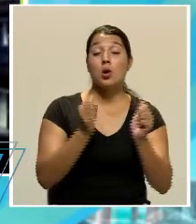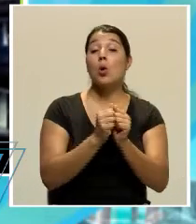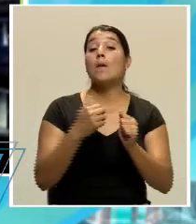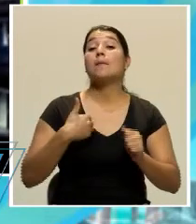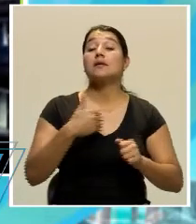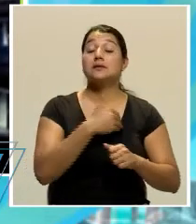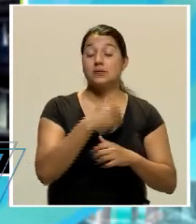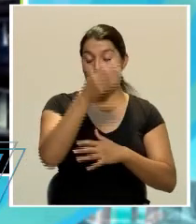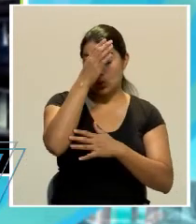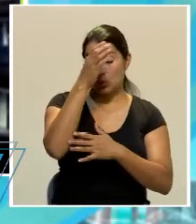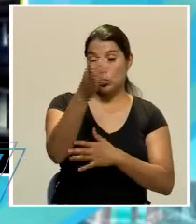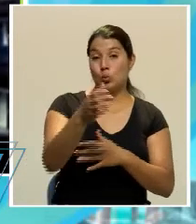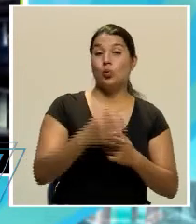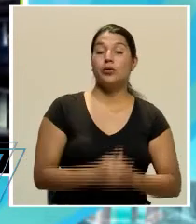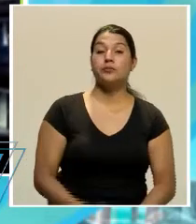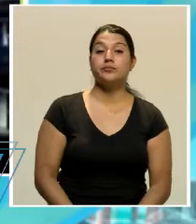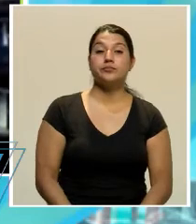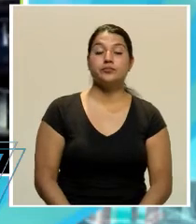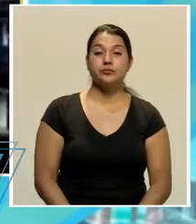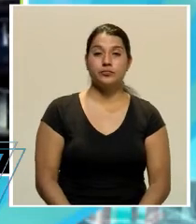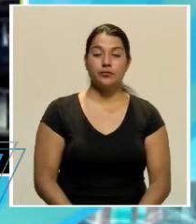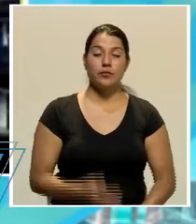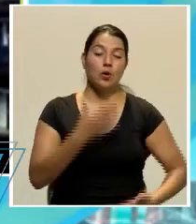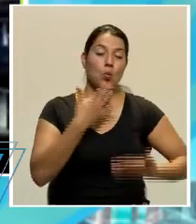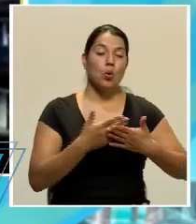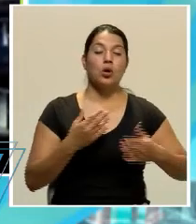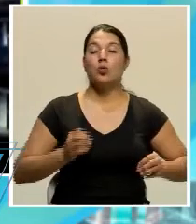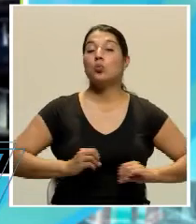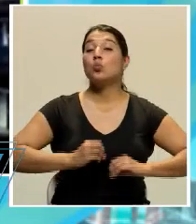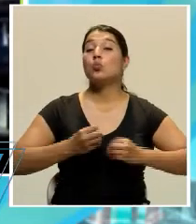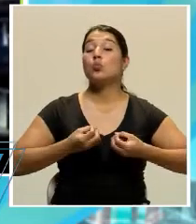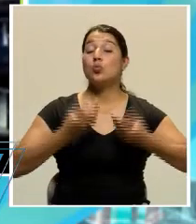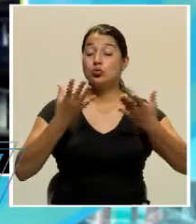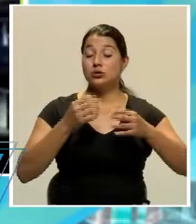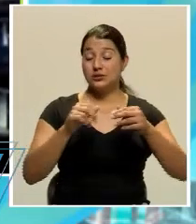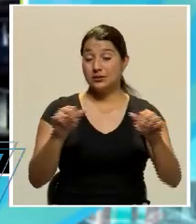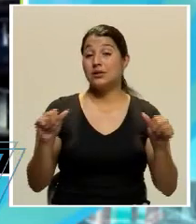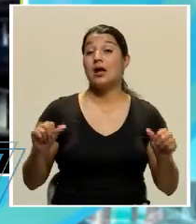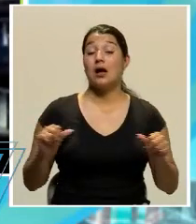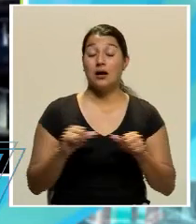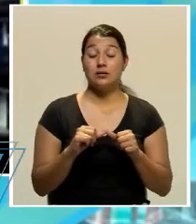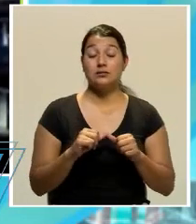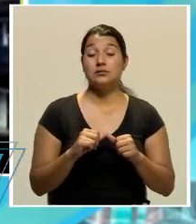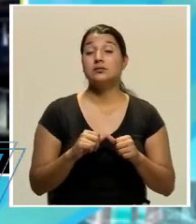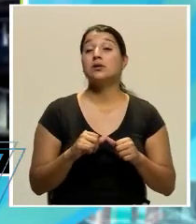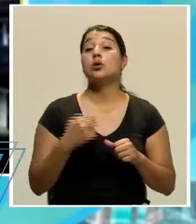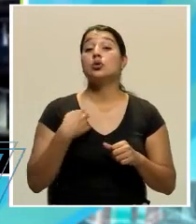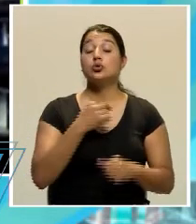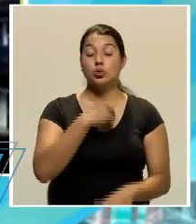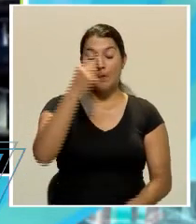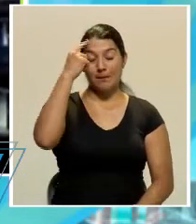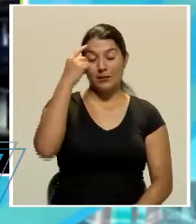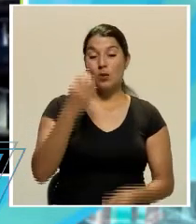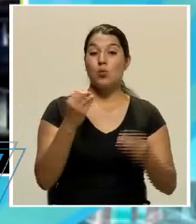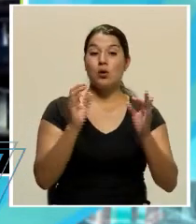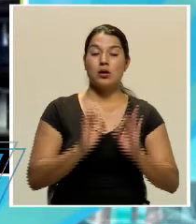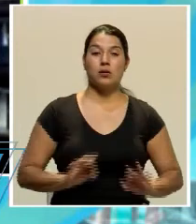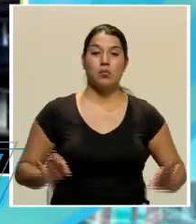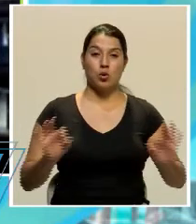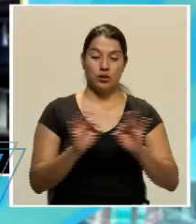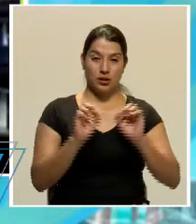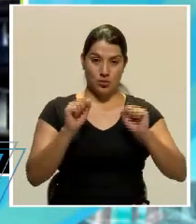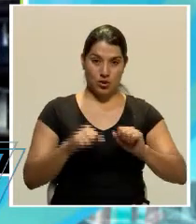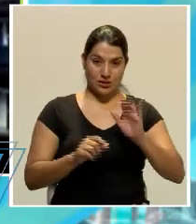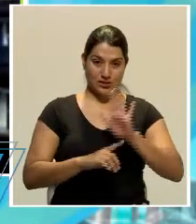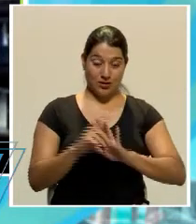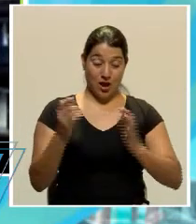Ministerio de Cultura, con muchos sectores en los que consideramos es importante